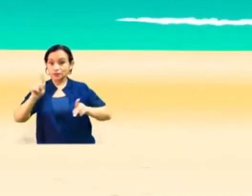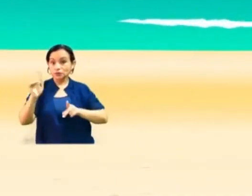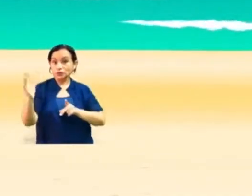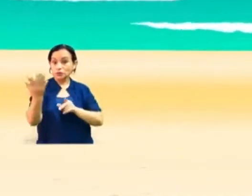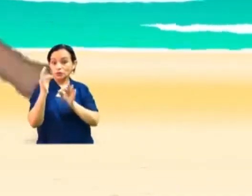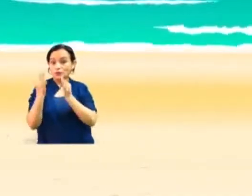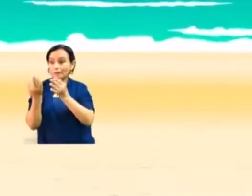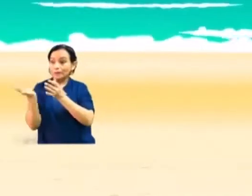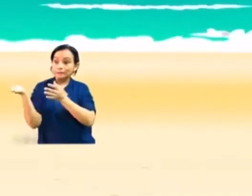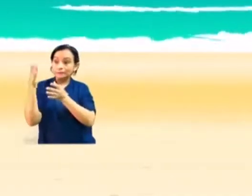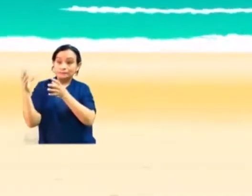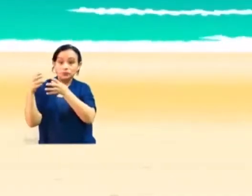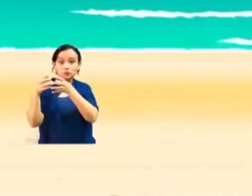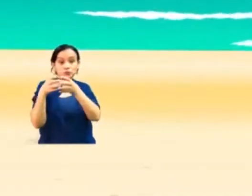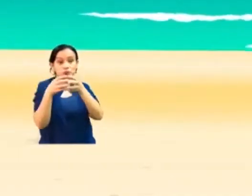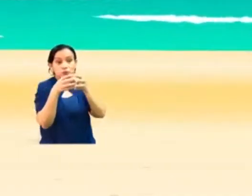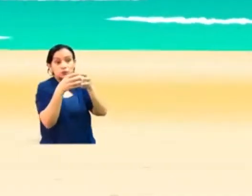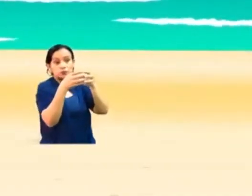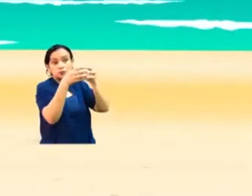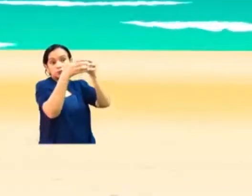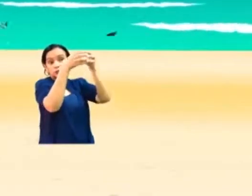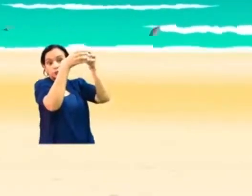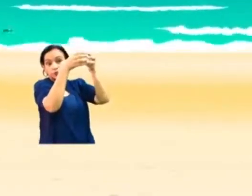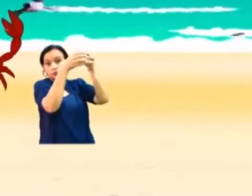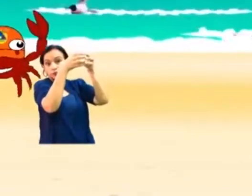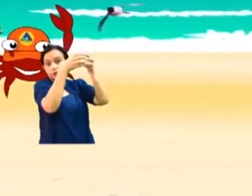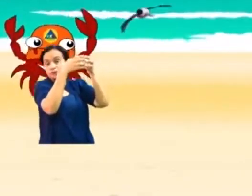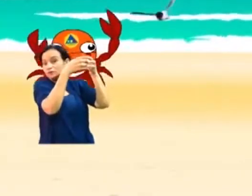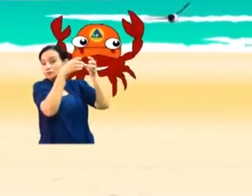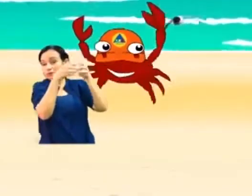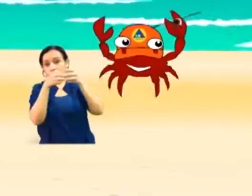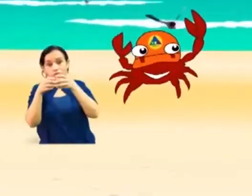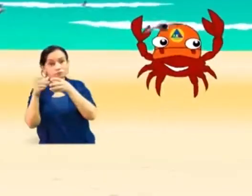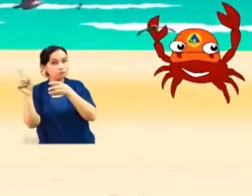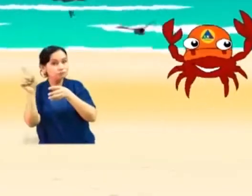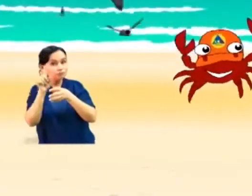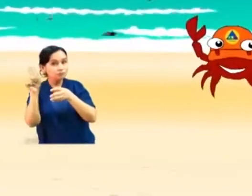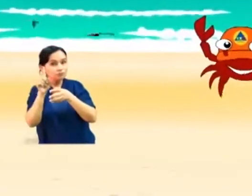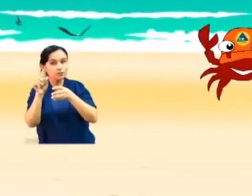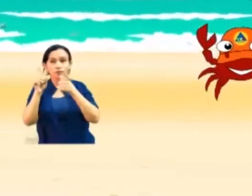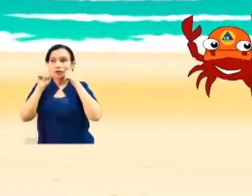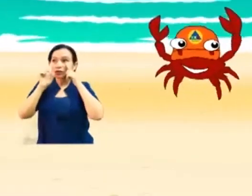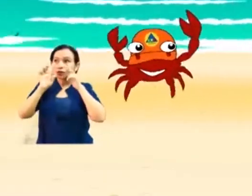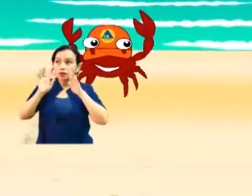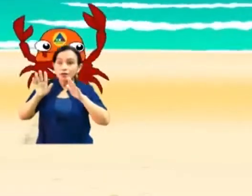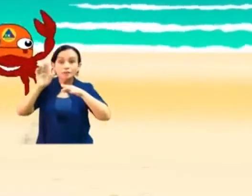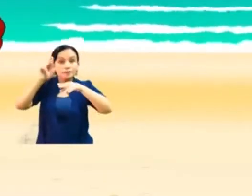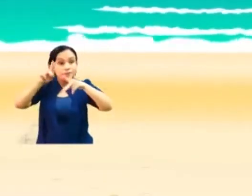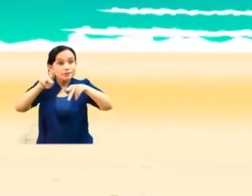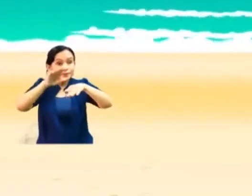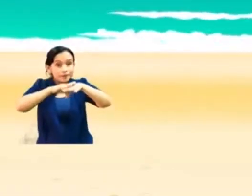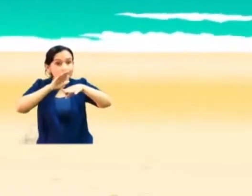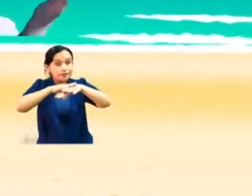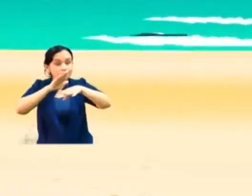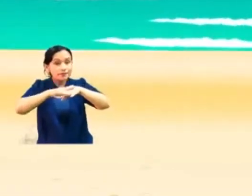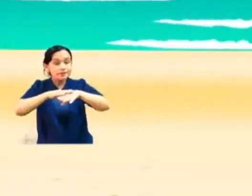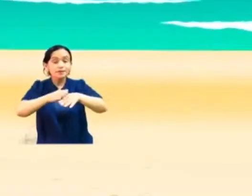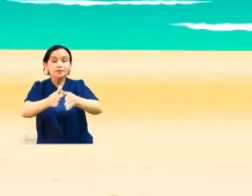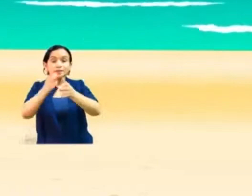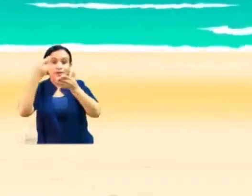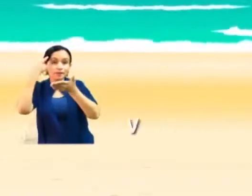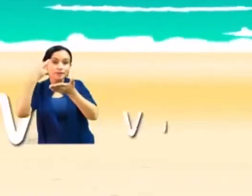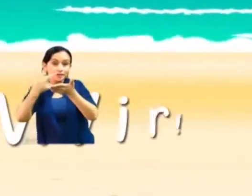con toda la familia a zonas altas. No regresemos a las cosas hasta que las autoridades lo